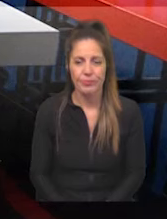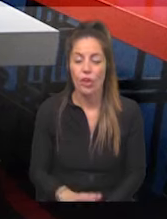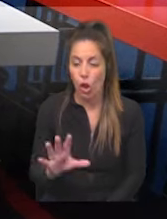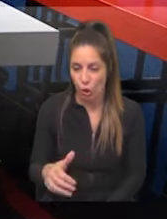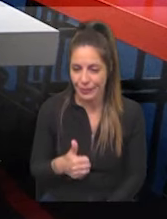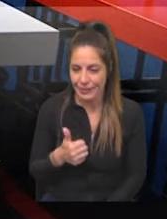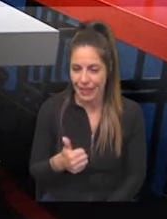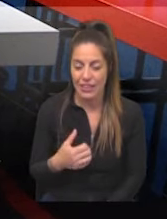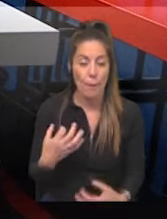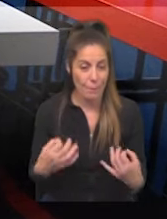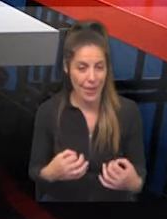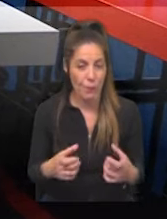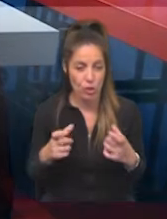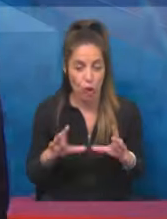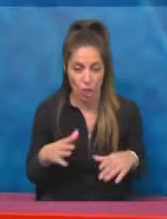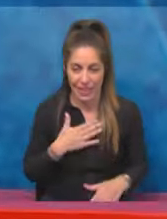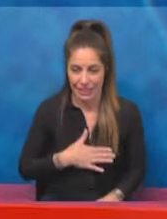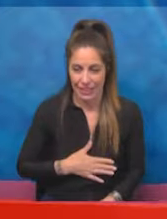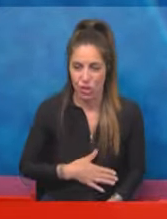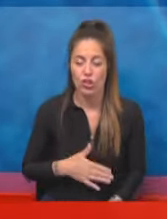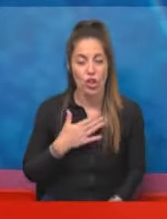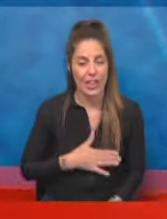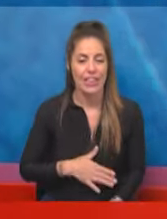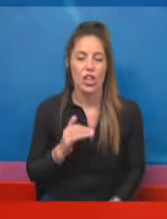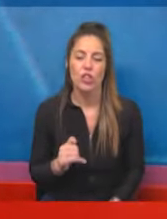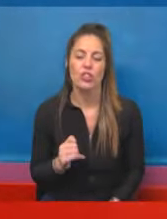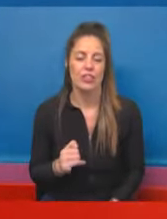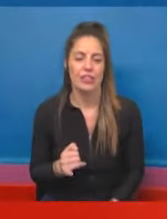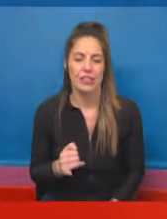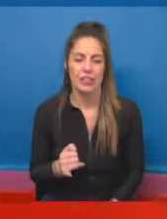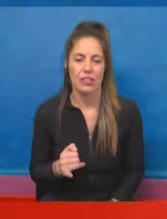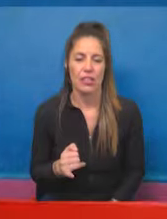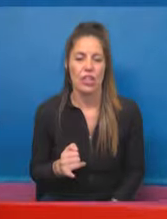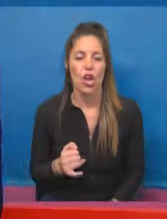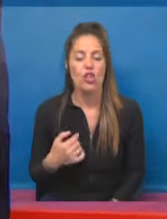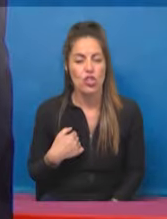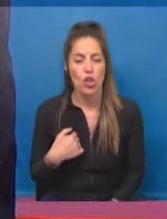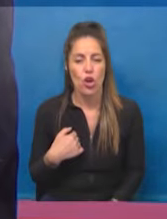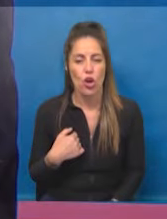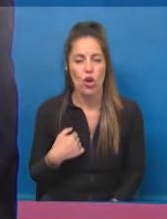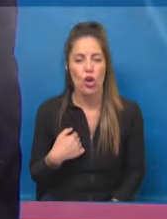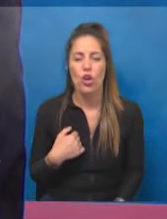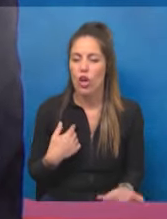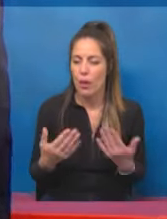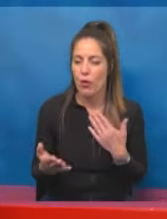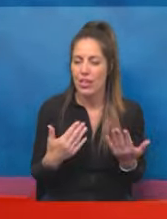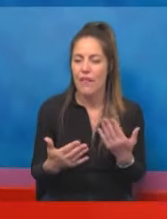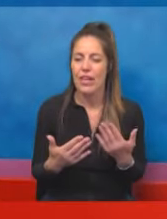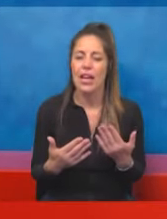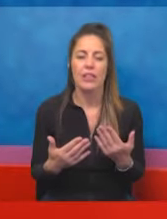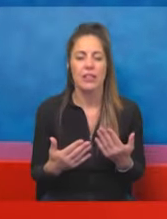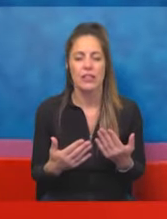andas bien bien por suerte Todo tranquilo bien Todo tranquilo Sí este no yo yo lo que mea referir es